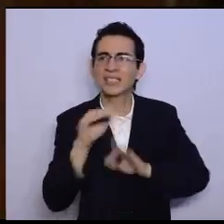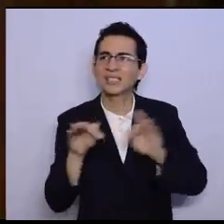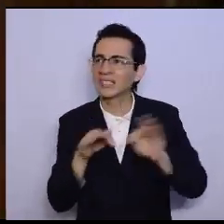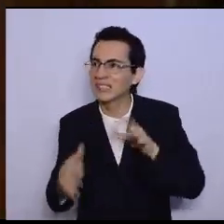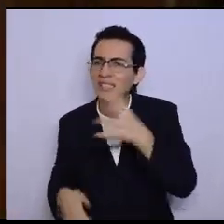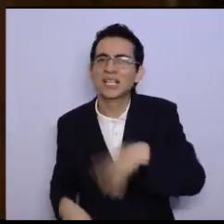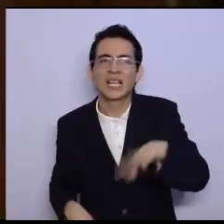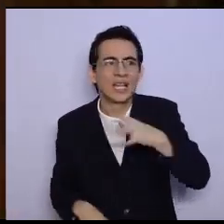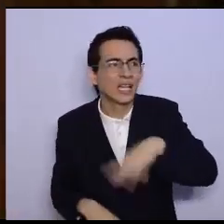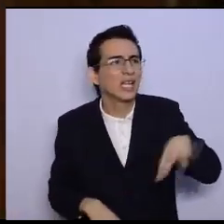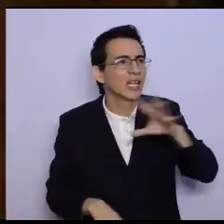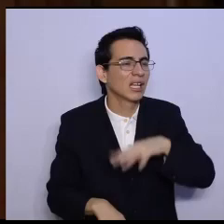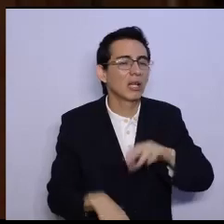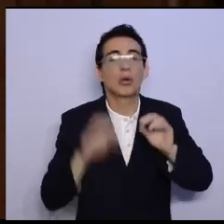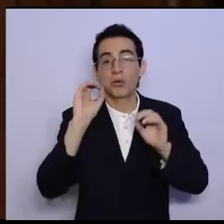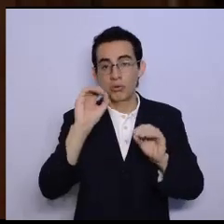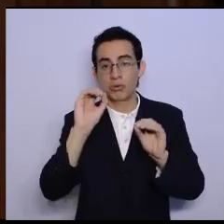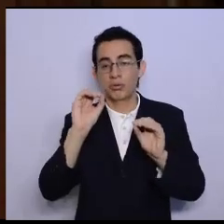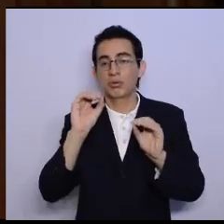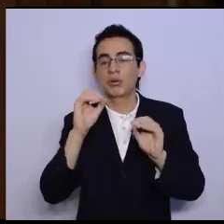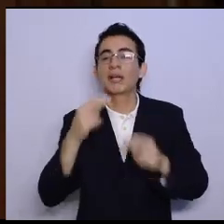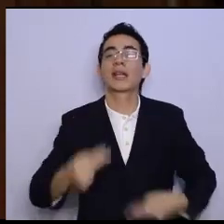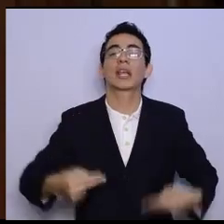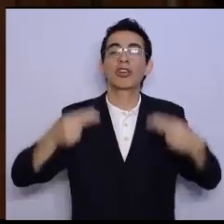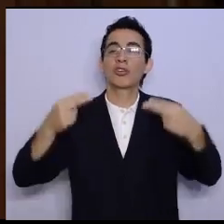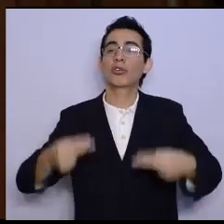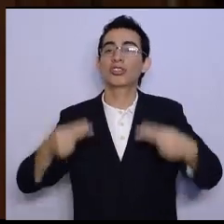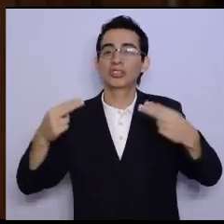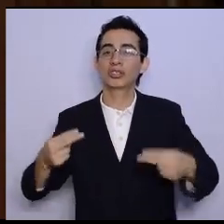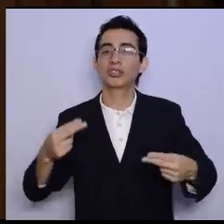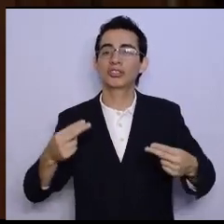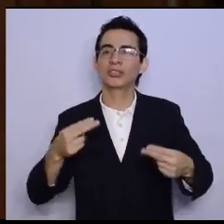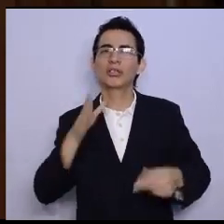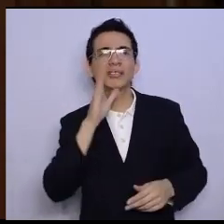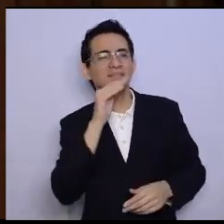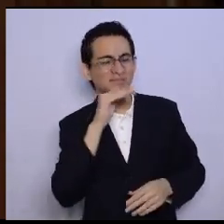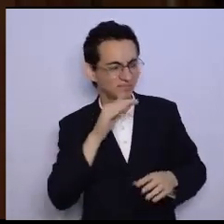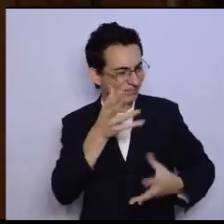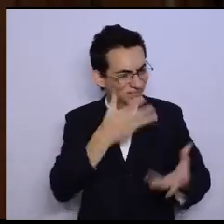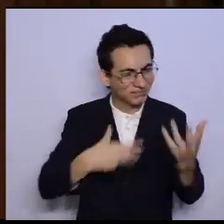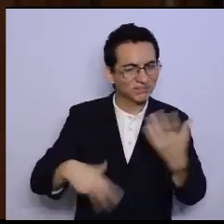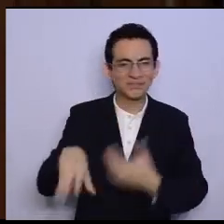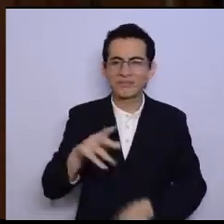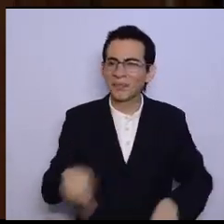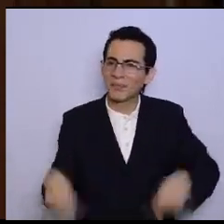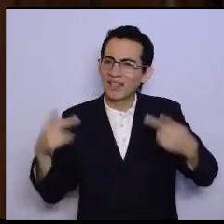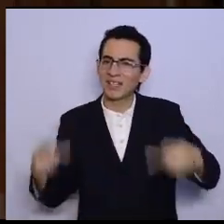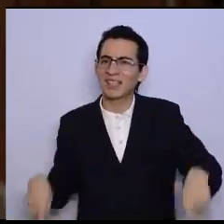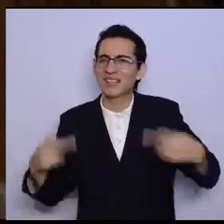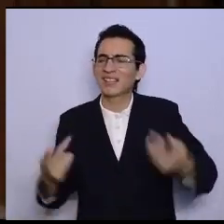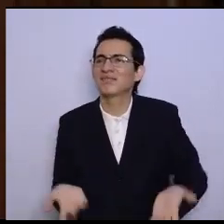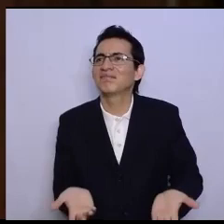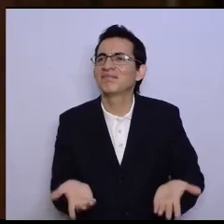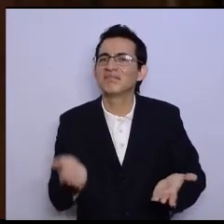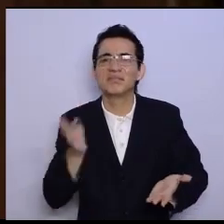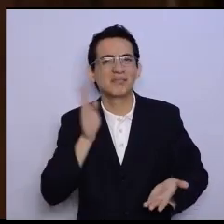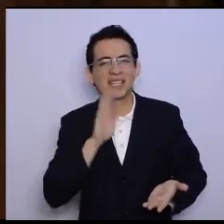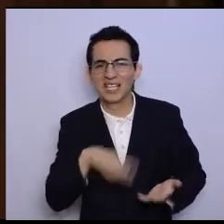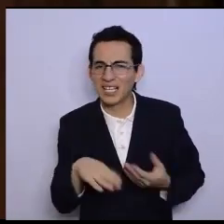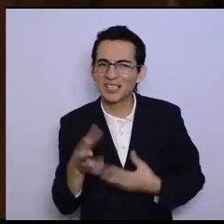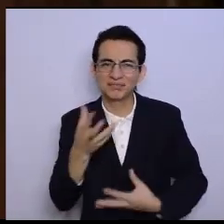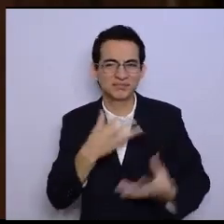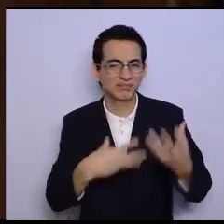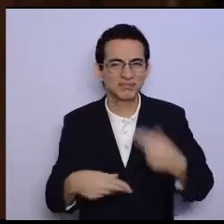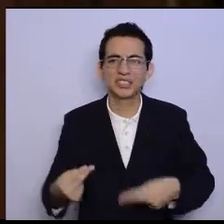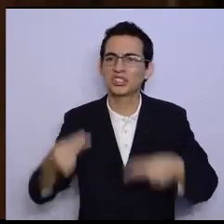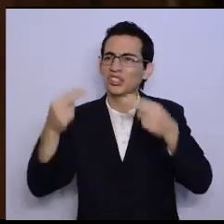haciendo que su negocio en el cuestión de las finanzas, que su negocio esté